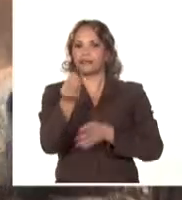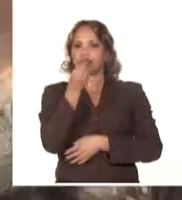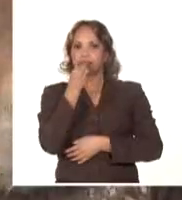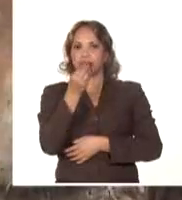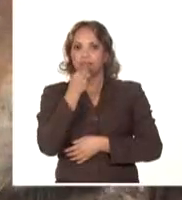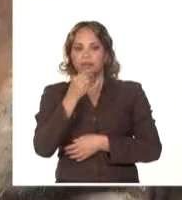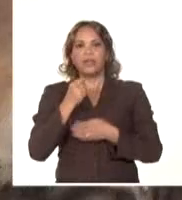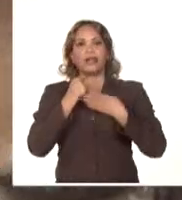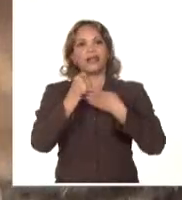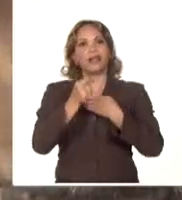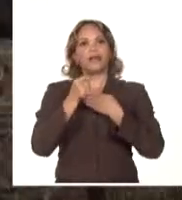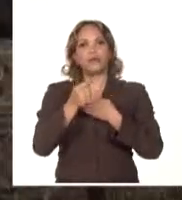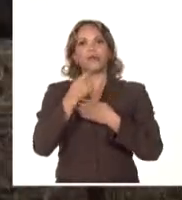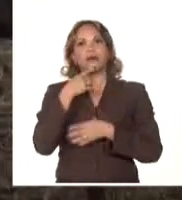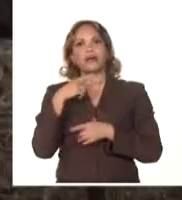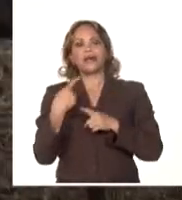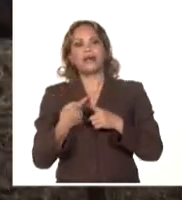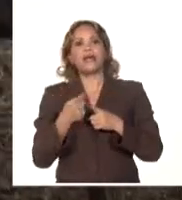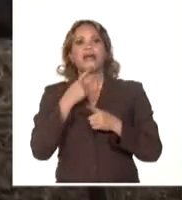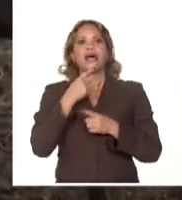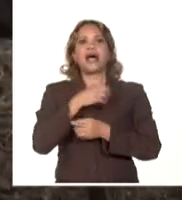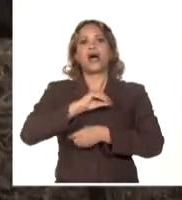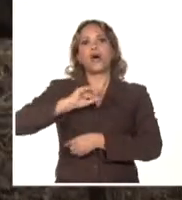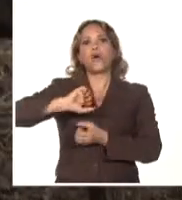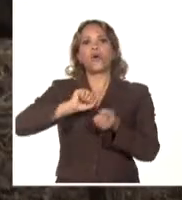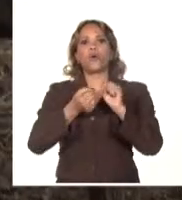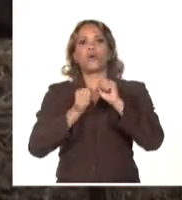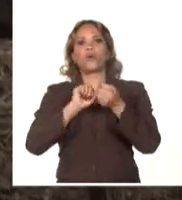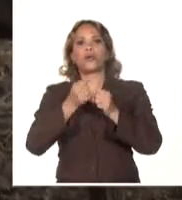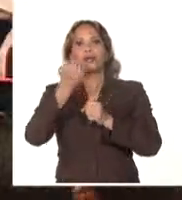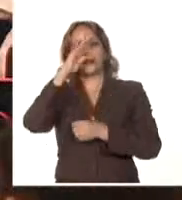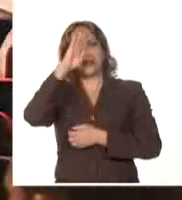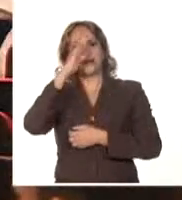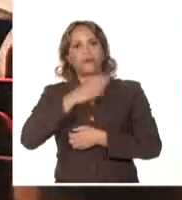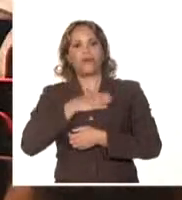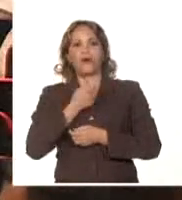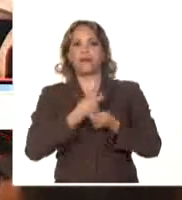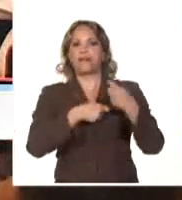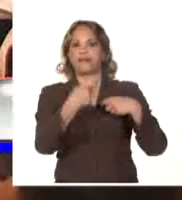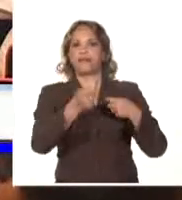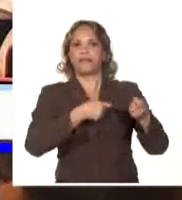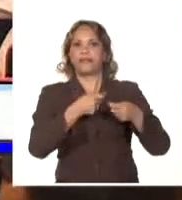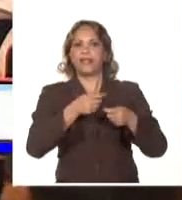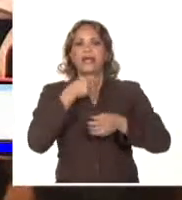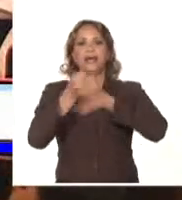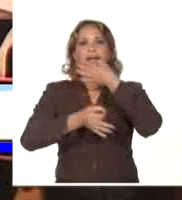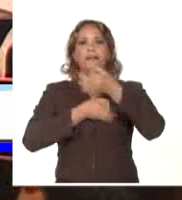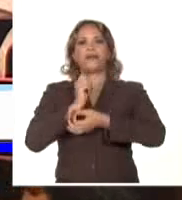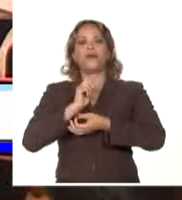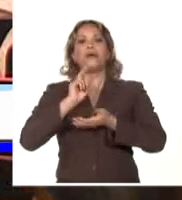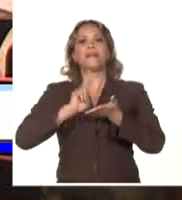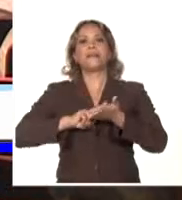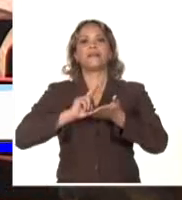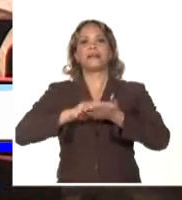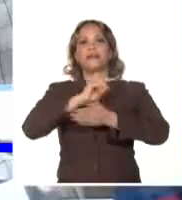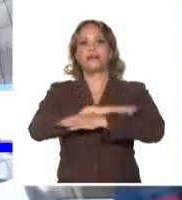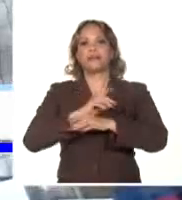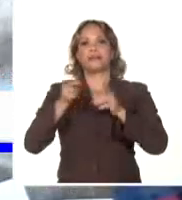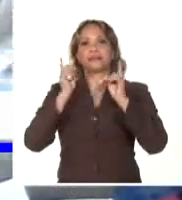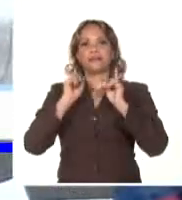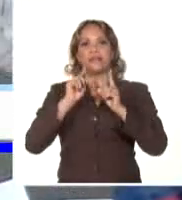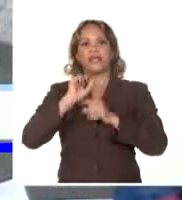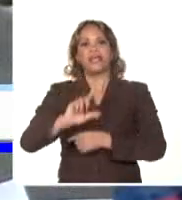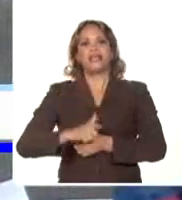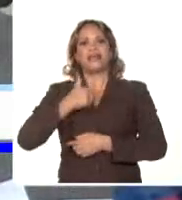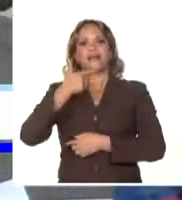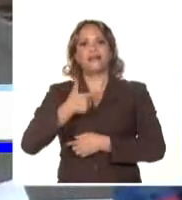aporte posibilitaría ahorrarle al país miles de dólares por concepto de importación, aseveró el miembro del Buró Político y vicepresidente de la República,